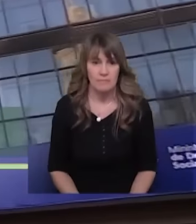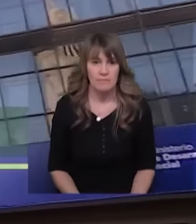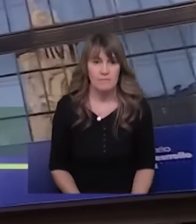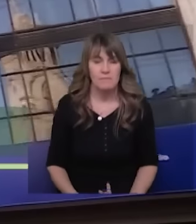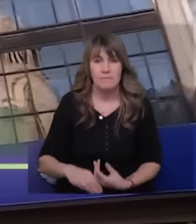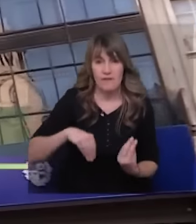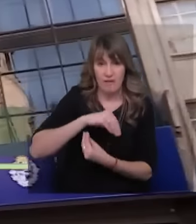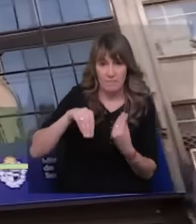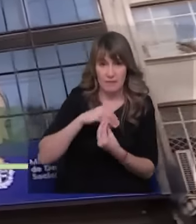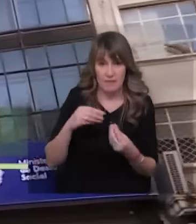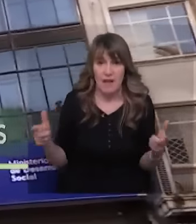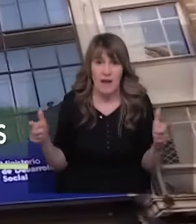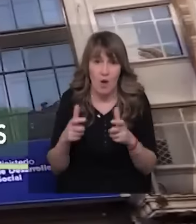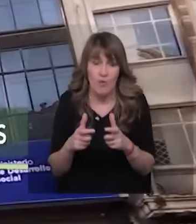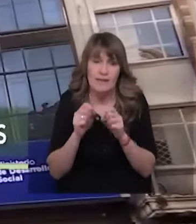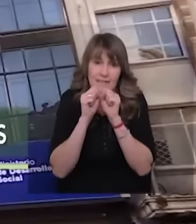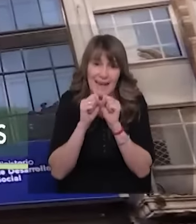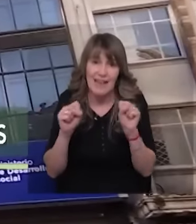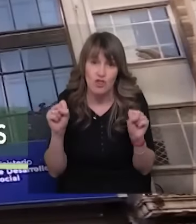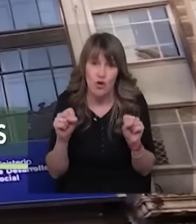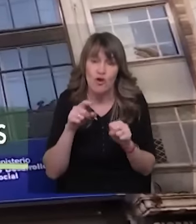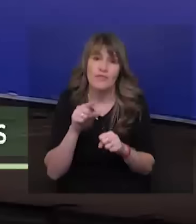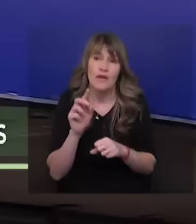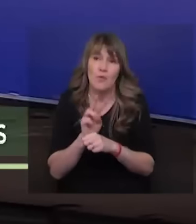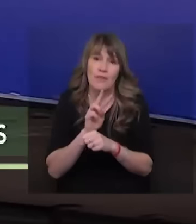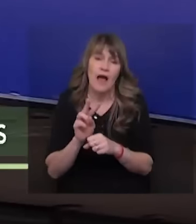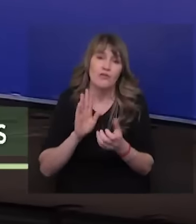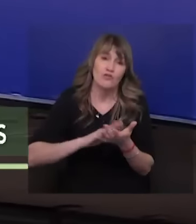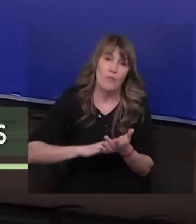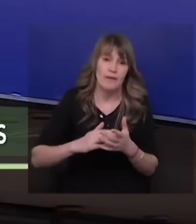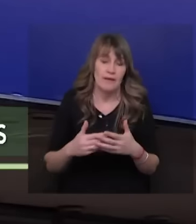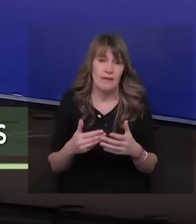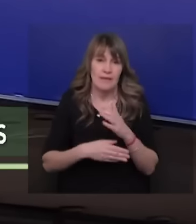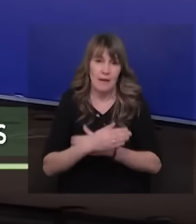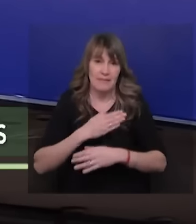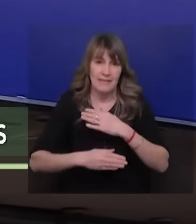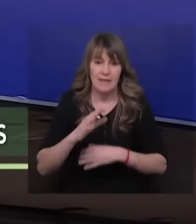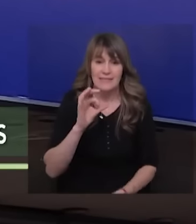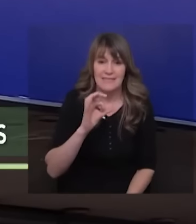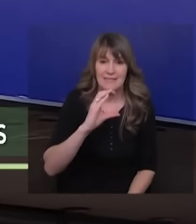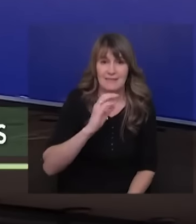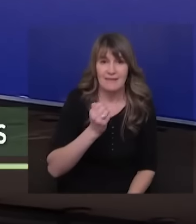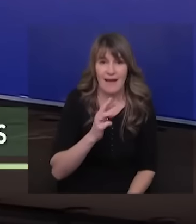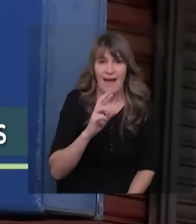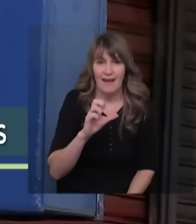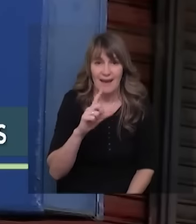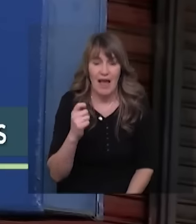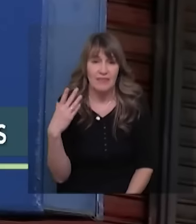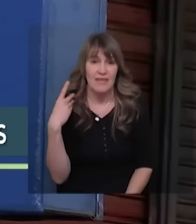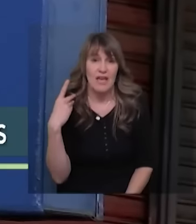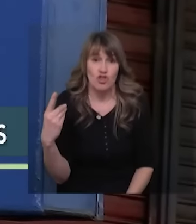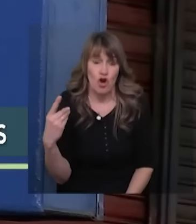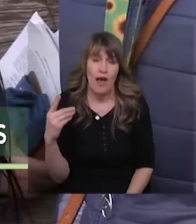familia se reunieron esta semana con el secretario Nacional de cuidados y discapacidad Nicolás scarela y con la directora Nacional de cuidados